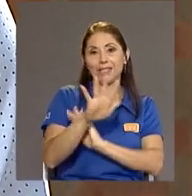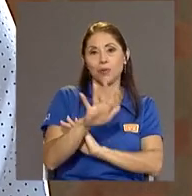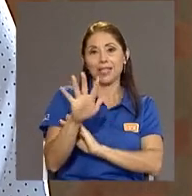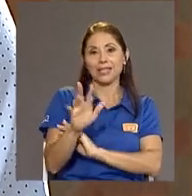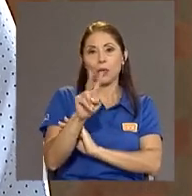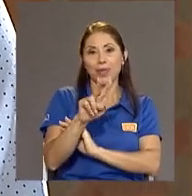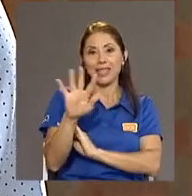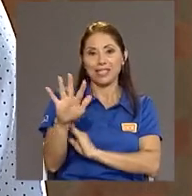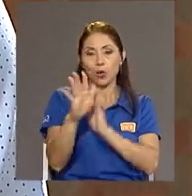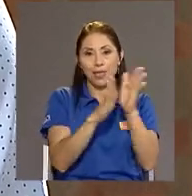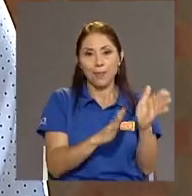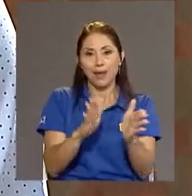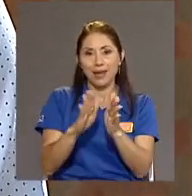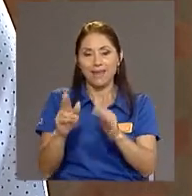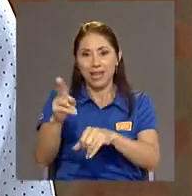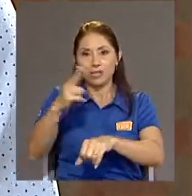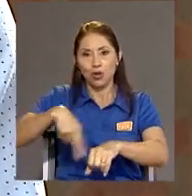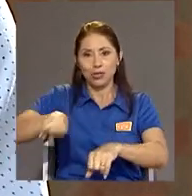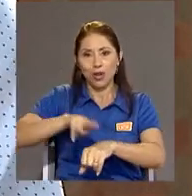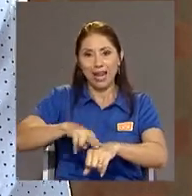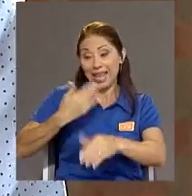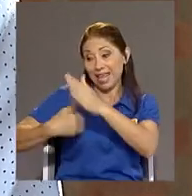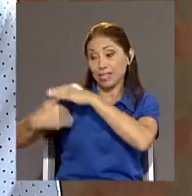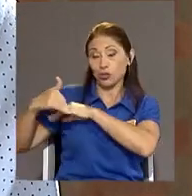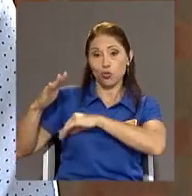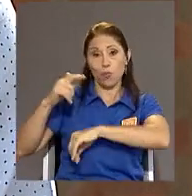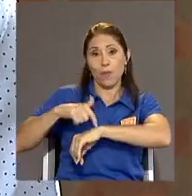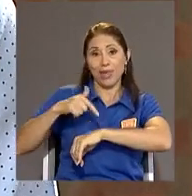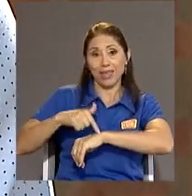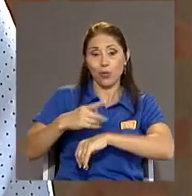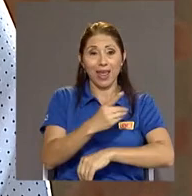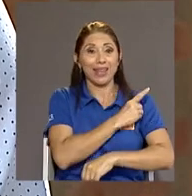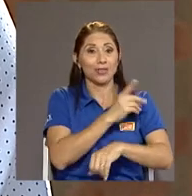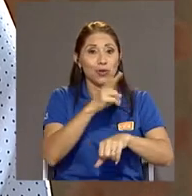nacional, en su momento la Dirección General de Presupuesto Nacional